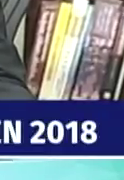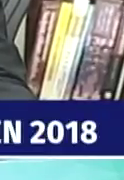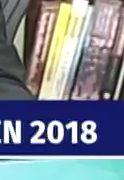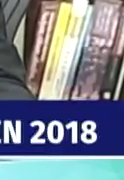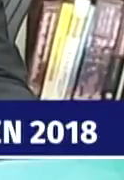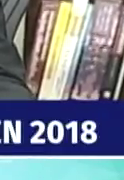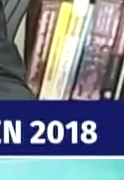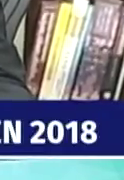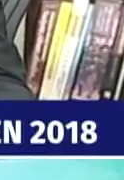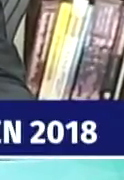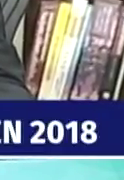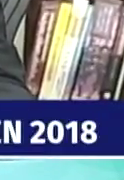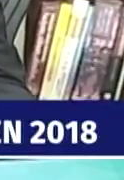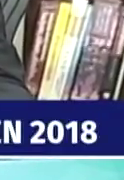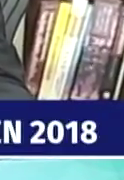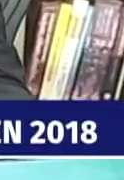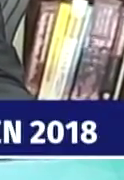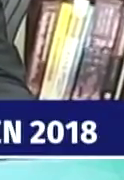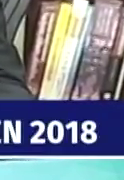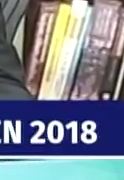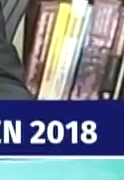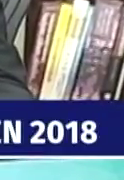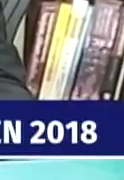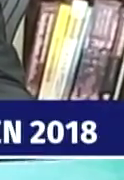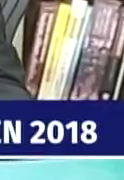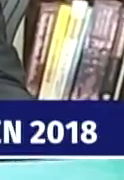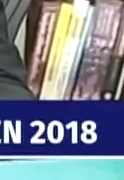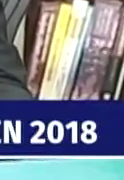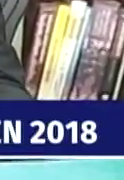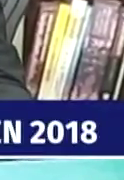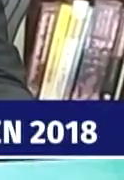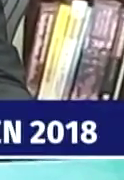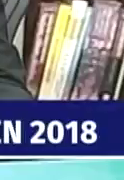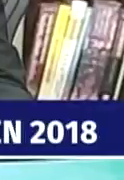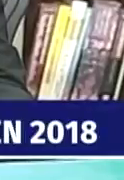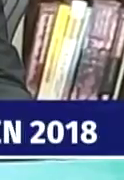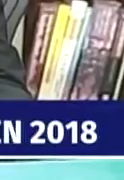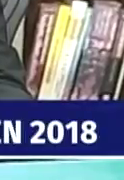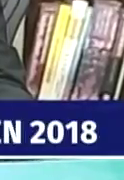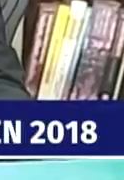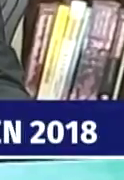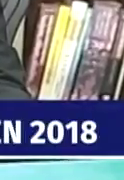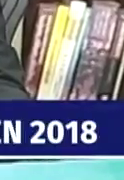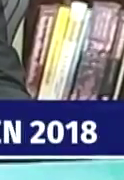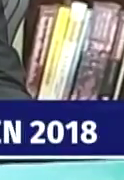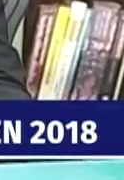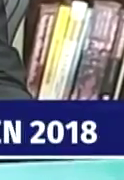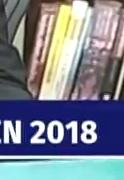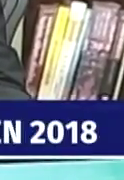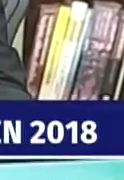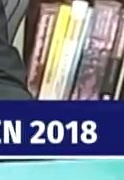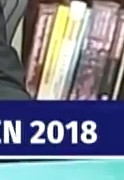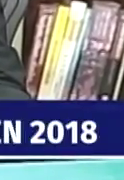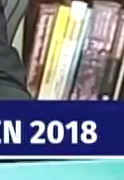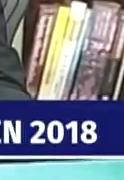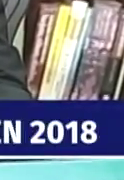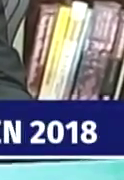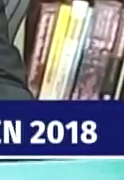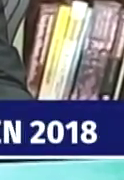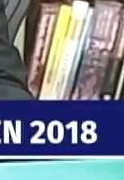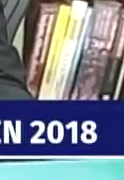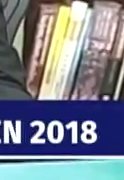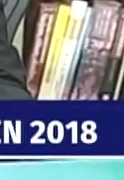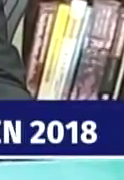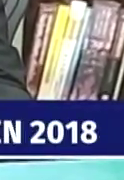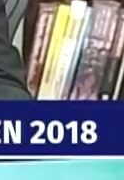Quizás hoy tenemos una feria mucho más colorida, mucho más festiva, y